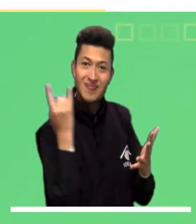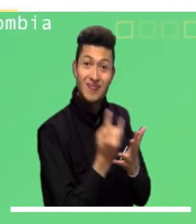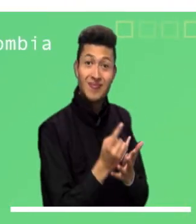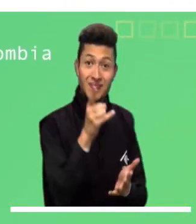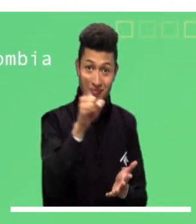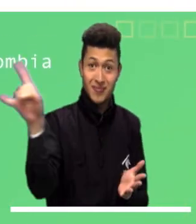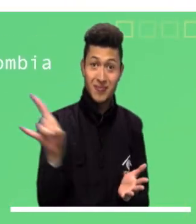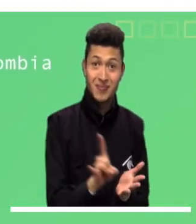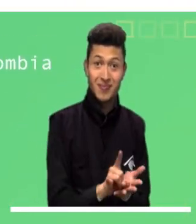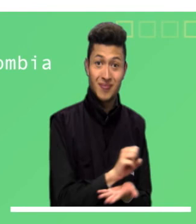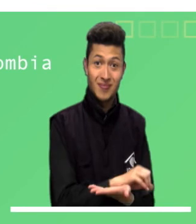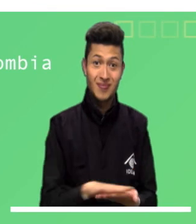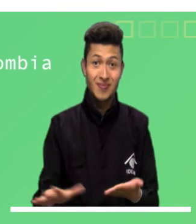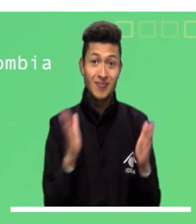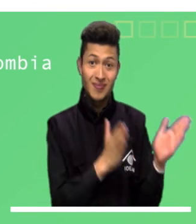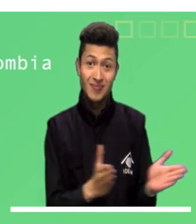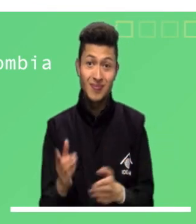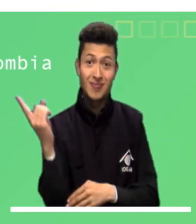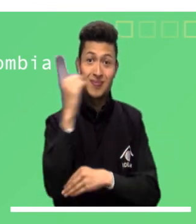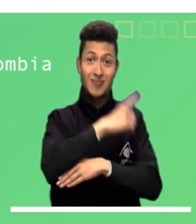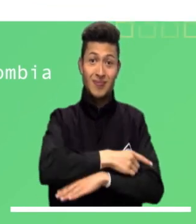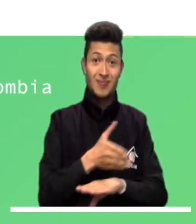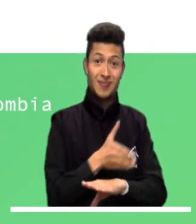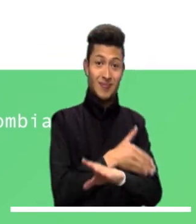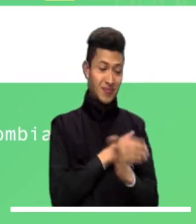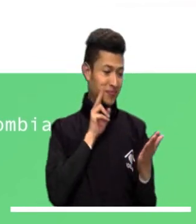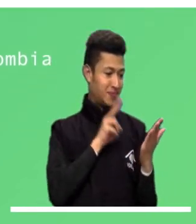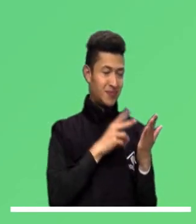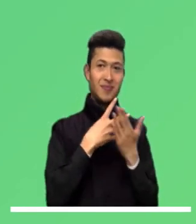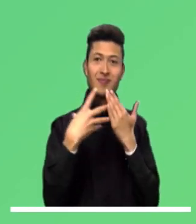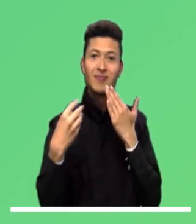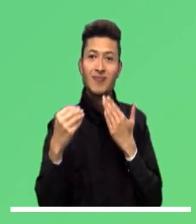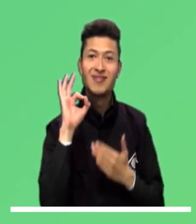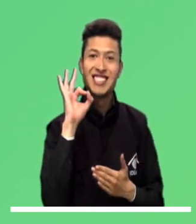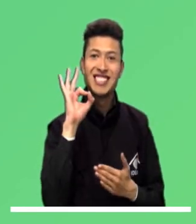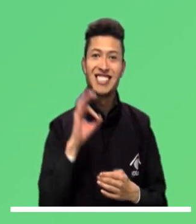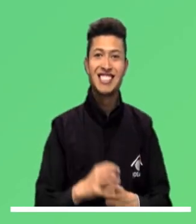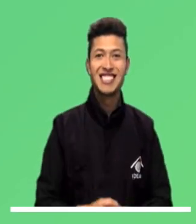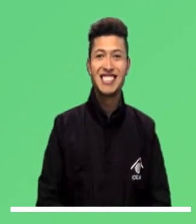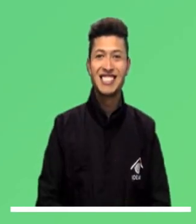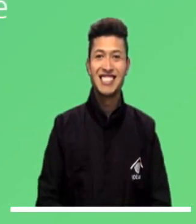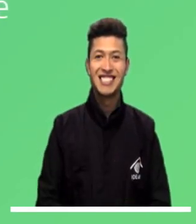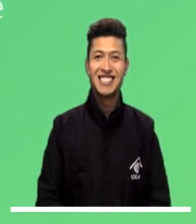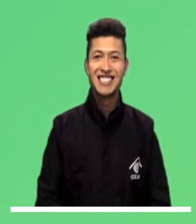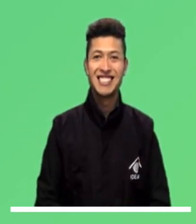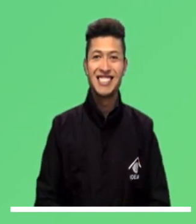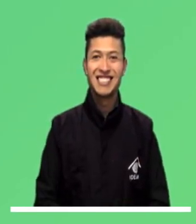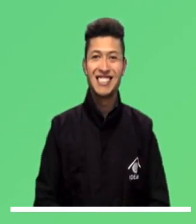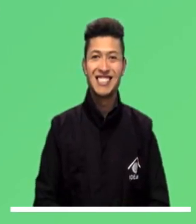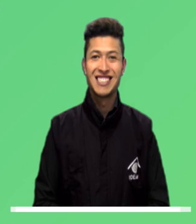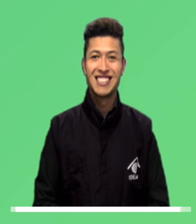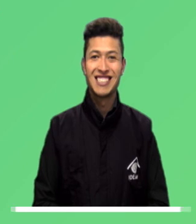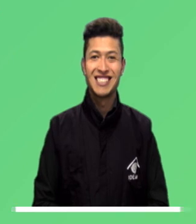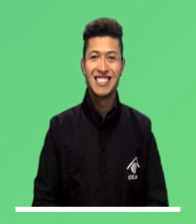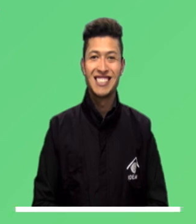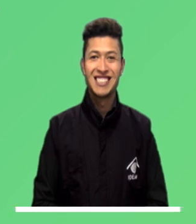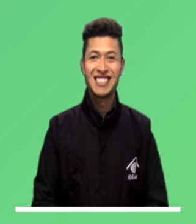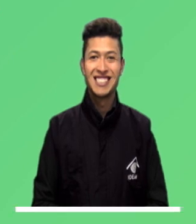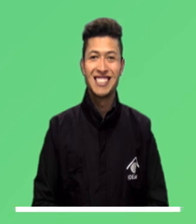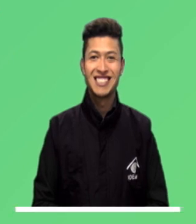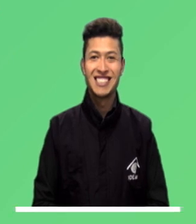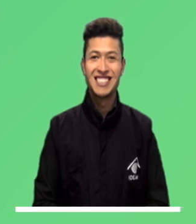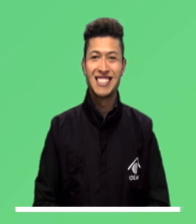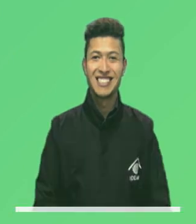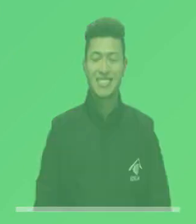deforestación, estadísticas de rayos y otros datos de interés. Descárguela gratis, planee su día y tome las